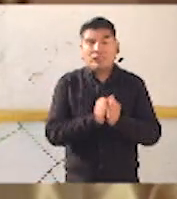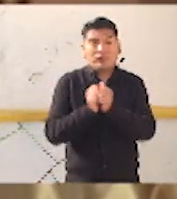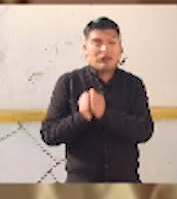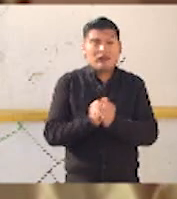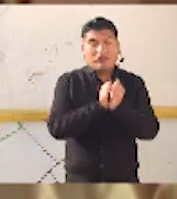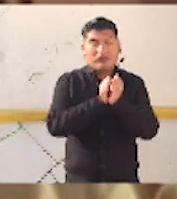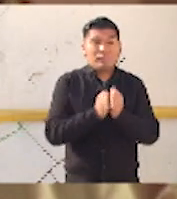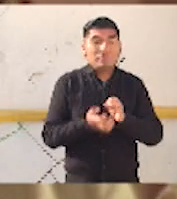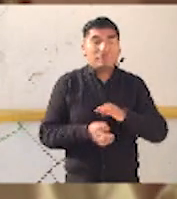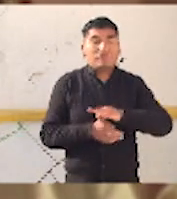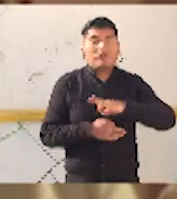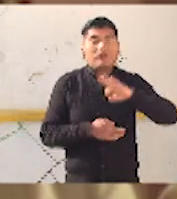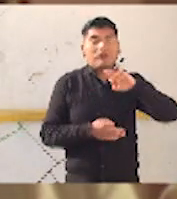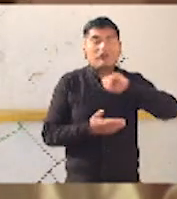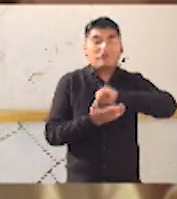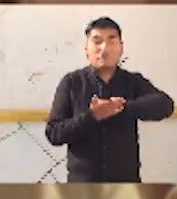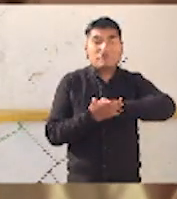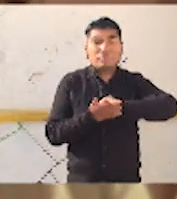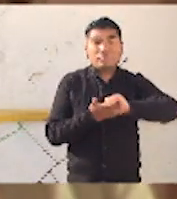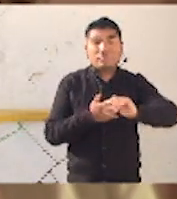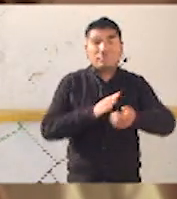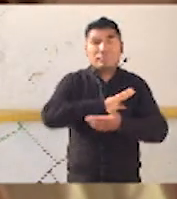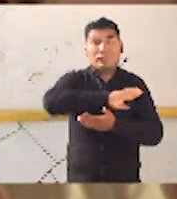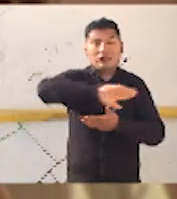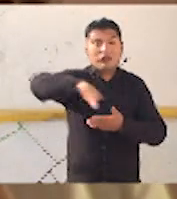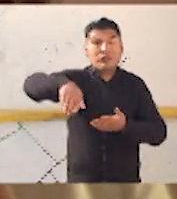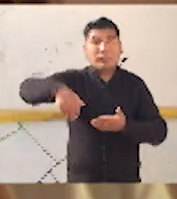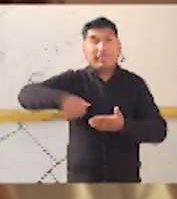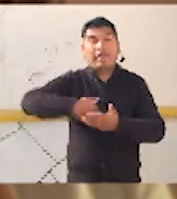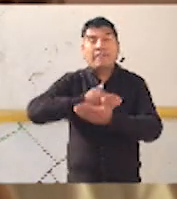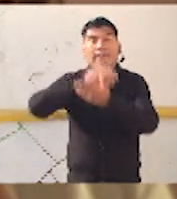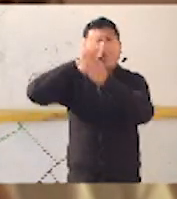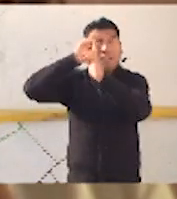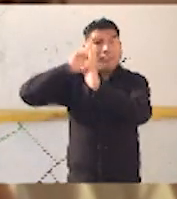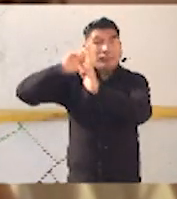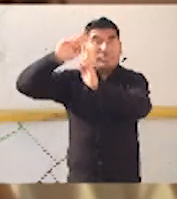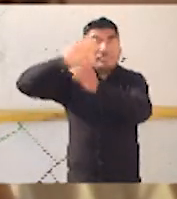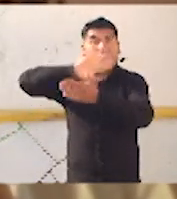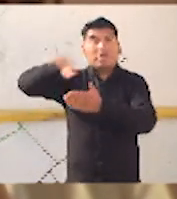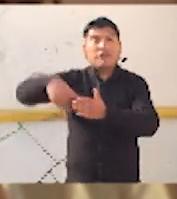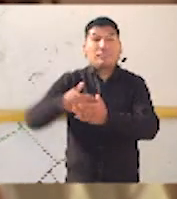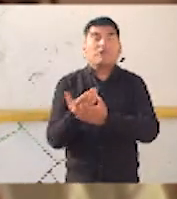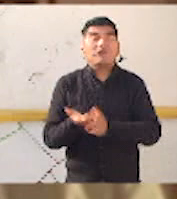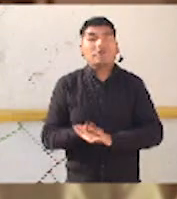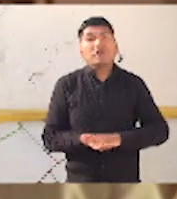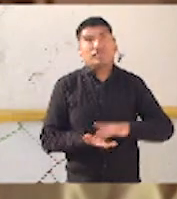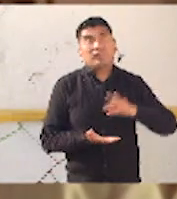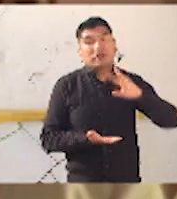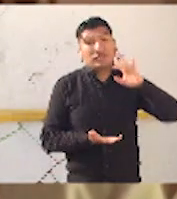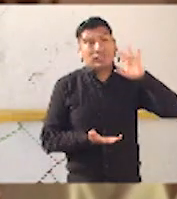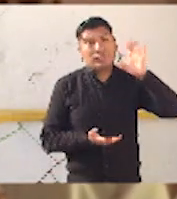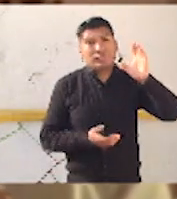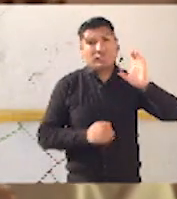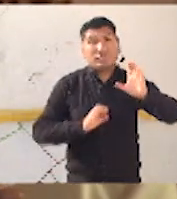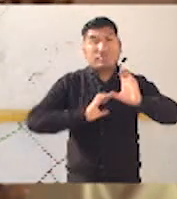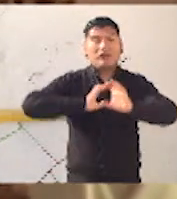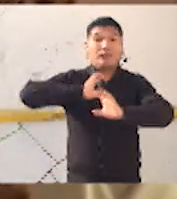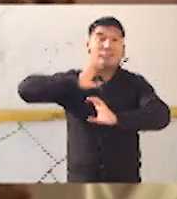la unidad del Espíritu Santo, todo honor y toda